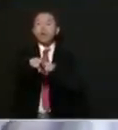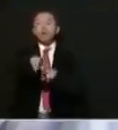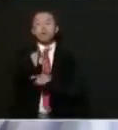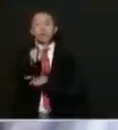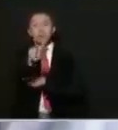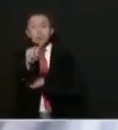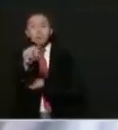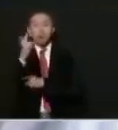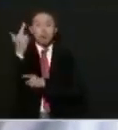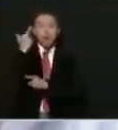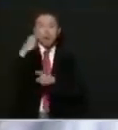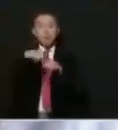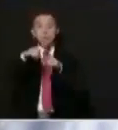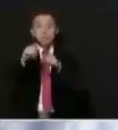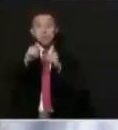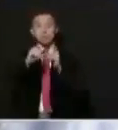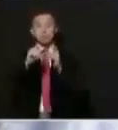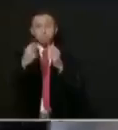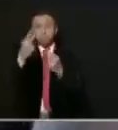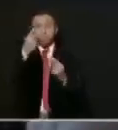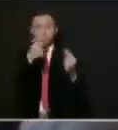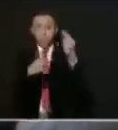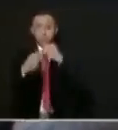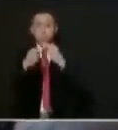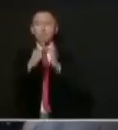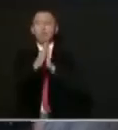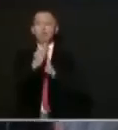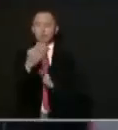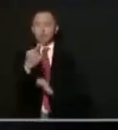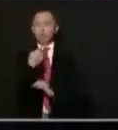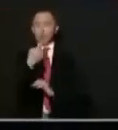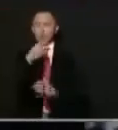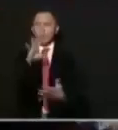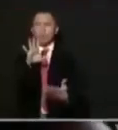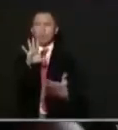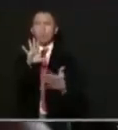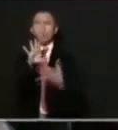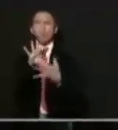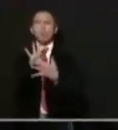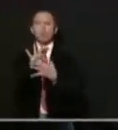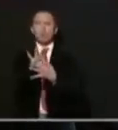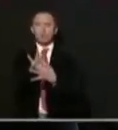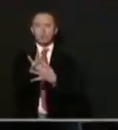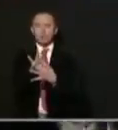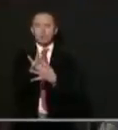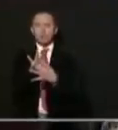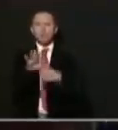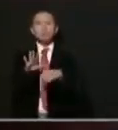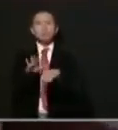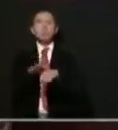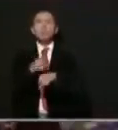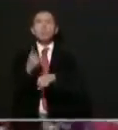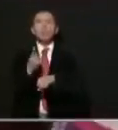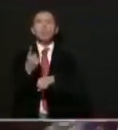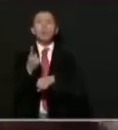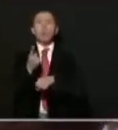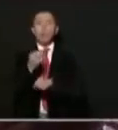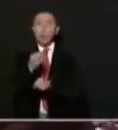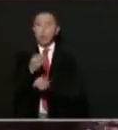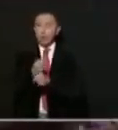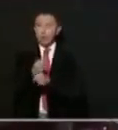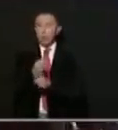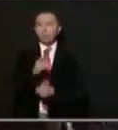de comunicación, conéctense con nosotros, porque vamos a consagrar